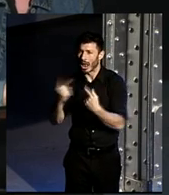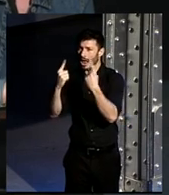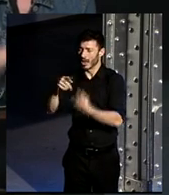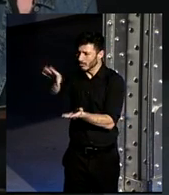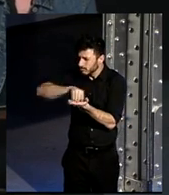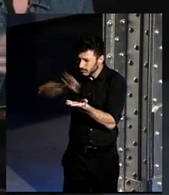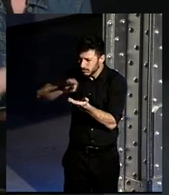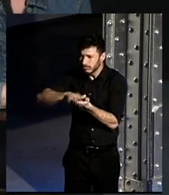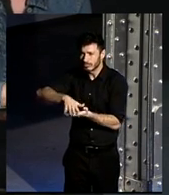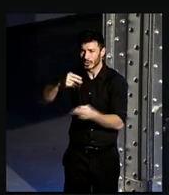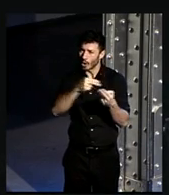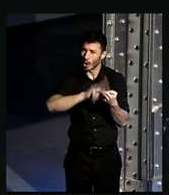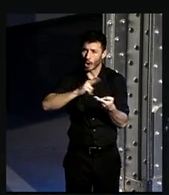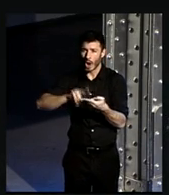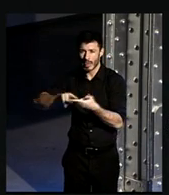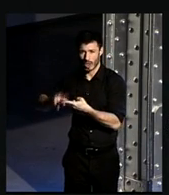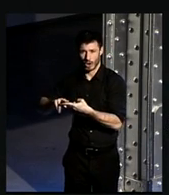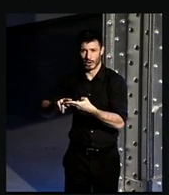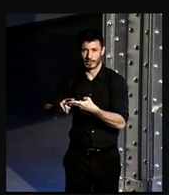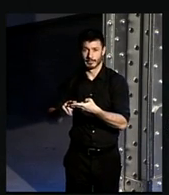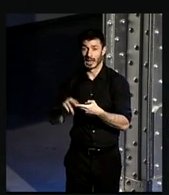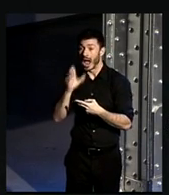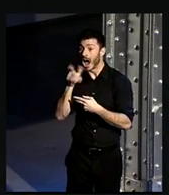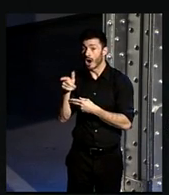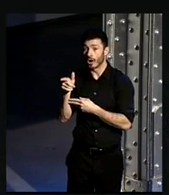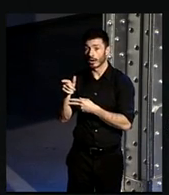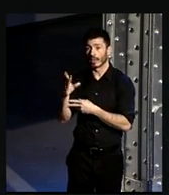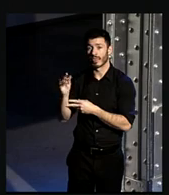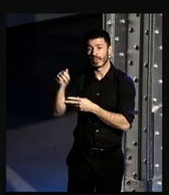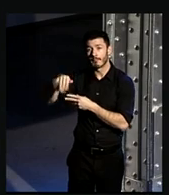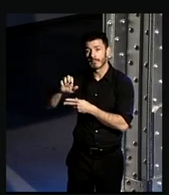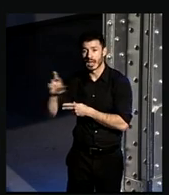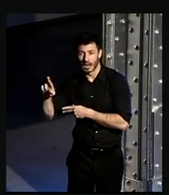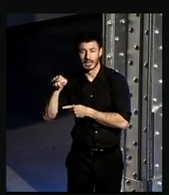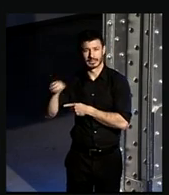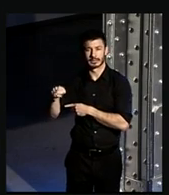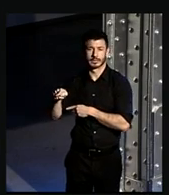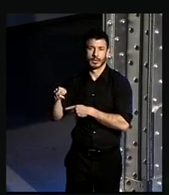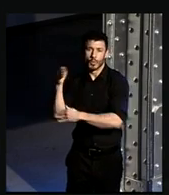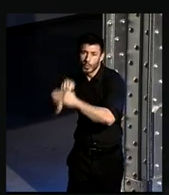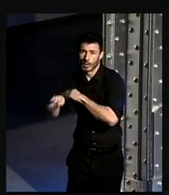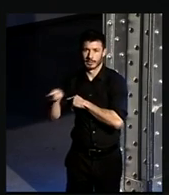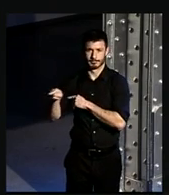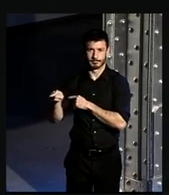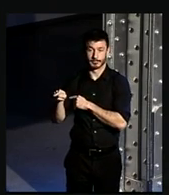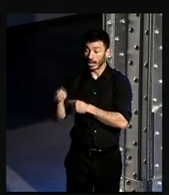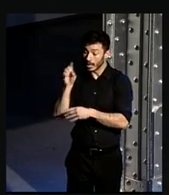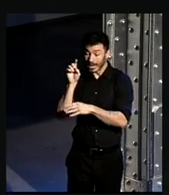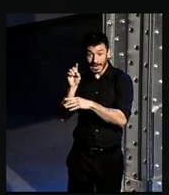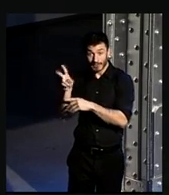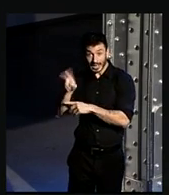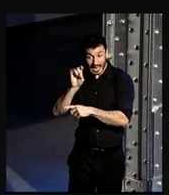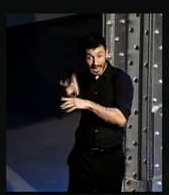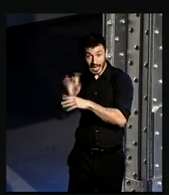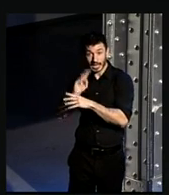fascinante, que está ahora depositado en parte en Amiens. Gracias a su revisión de la correspondencia, localizó una carta